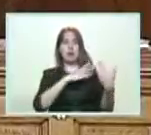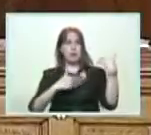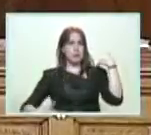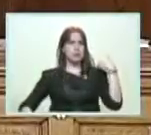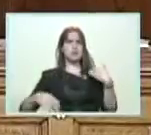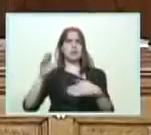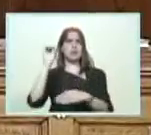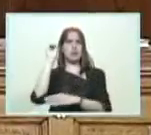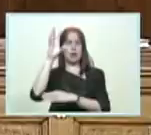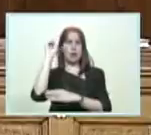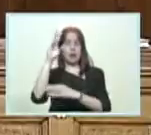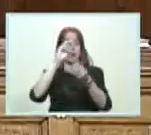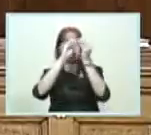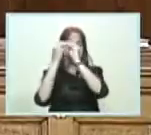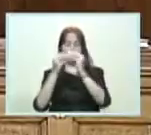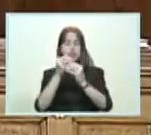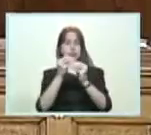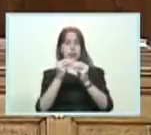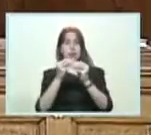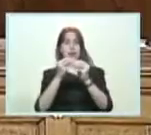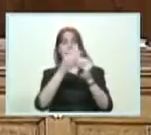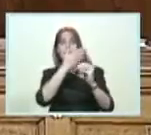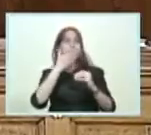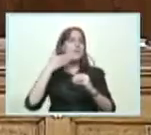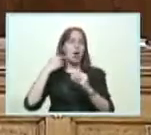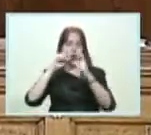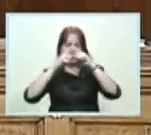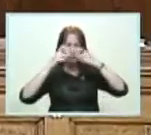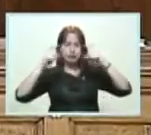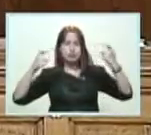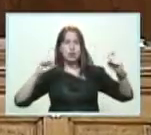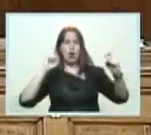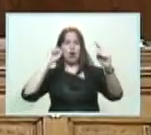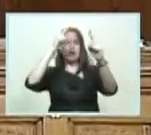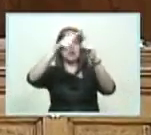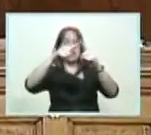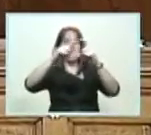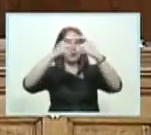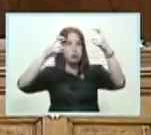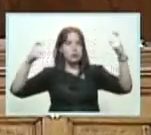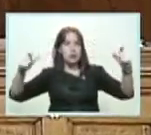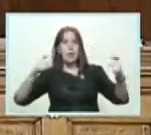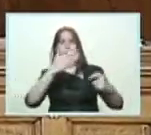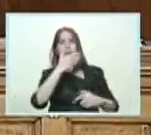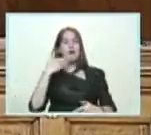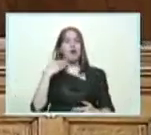la perfeccionen, la mejoren y le amplíen sus horizontes, queridos constituyentes.